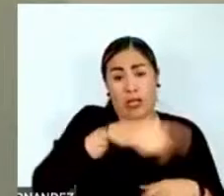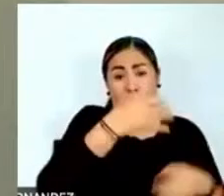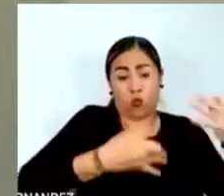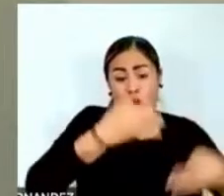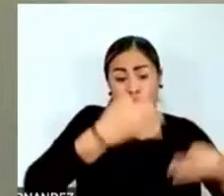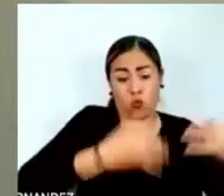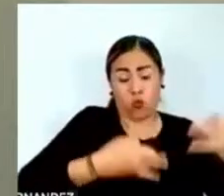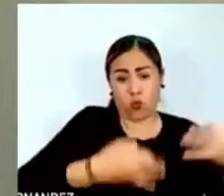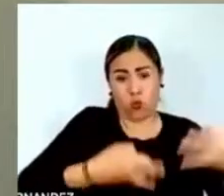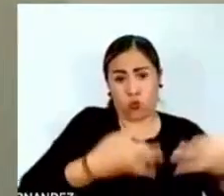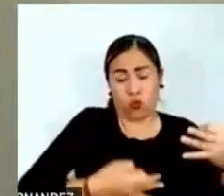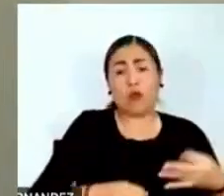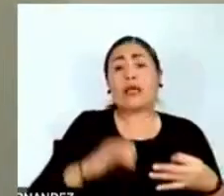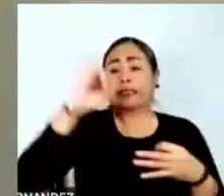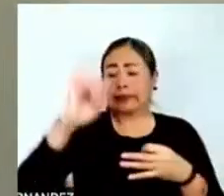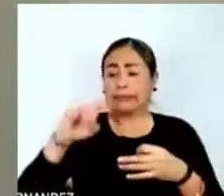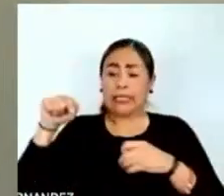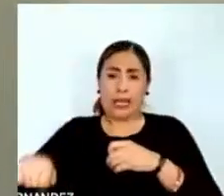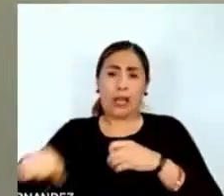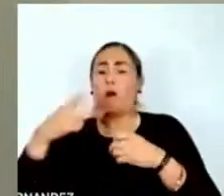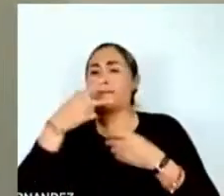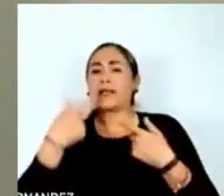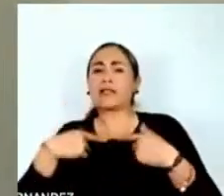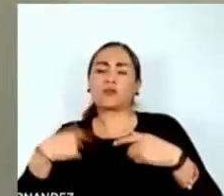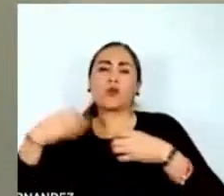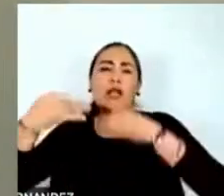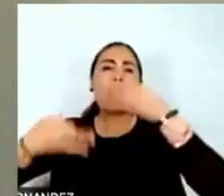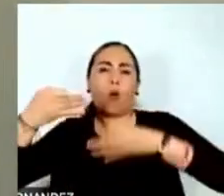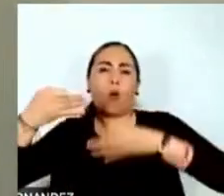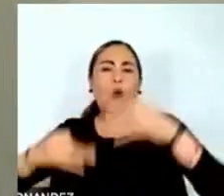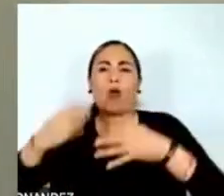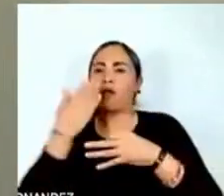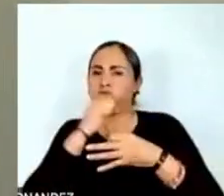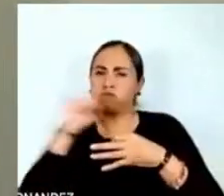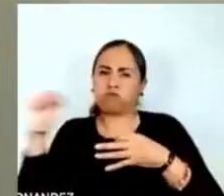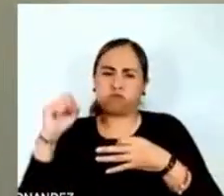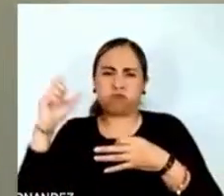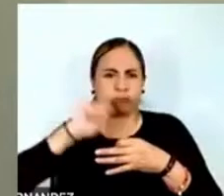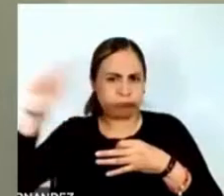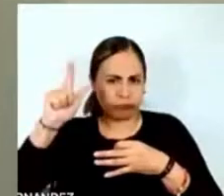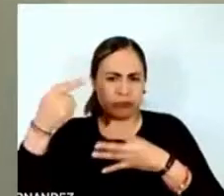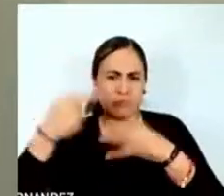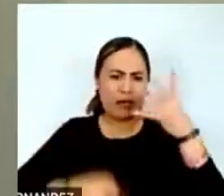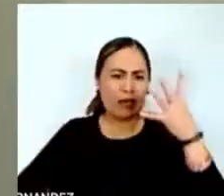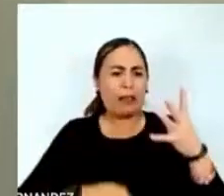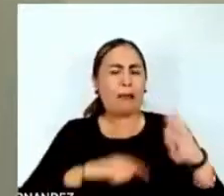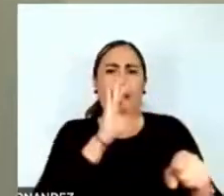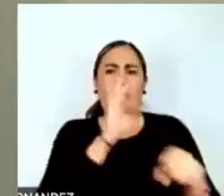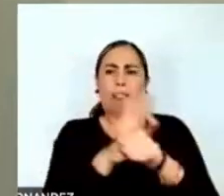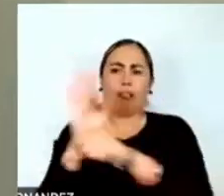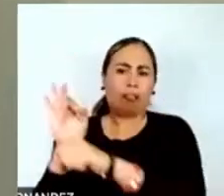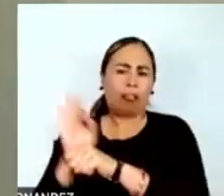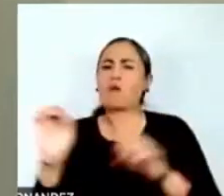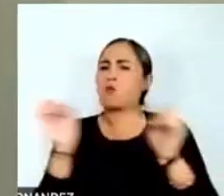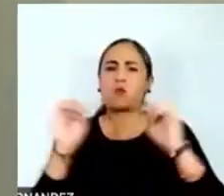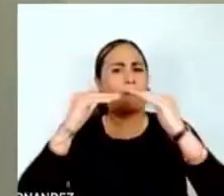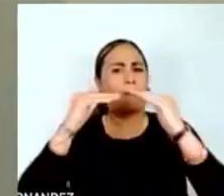juez competente, independiente e imparcial. Entonces, lo que está inicialmente diseñado o pensado